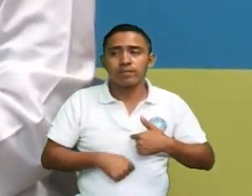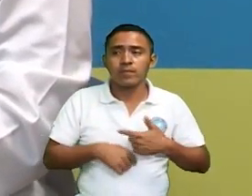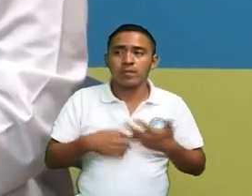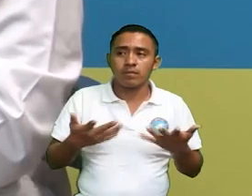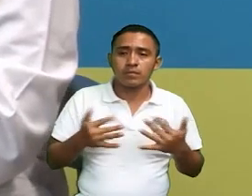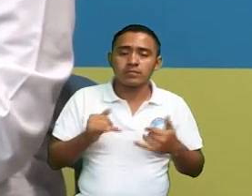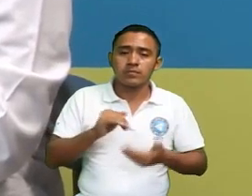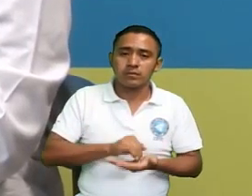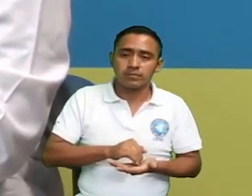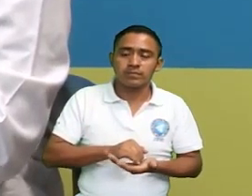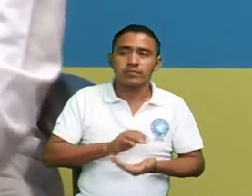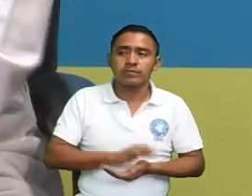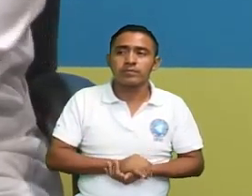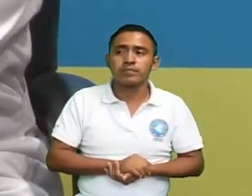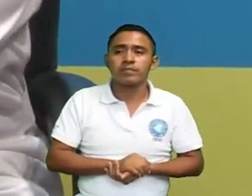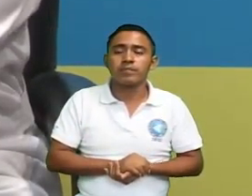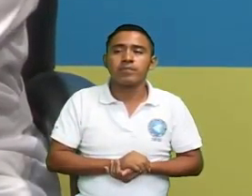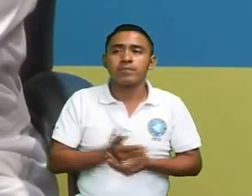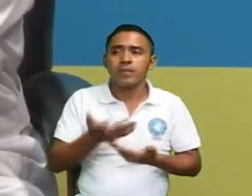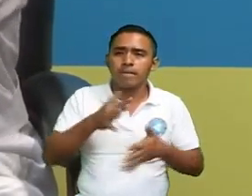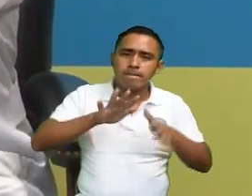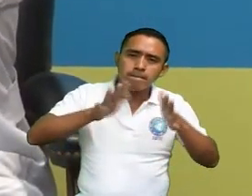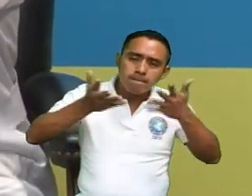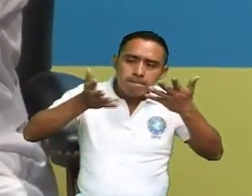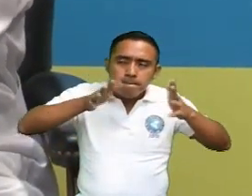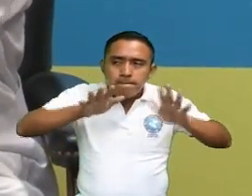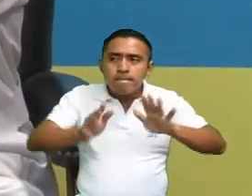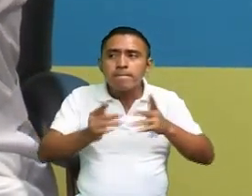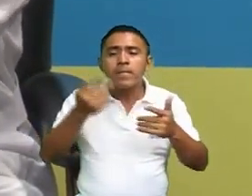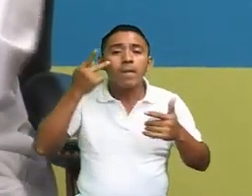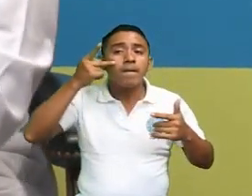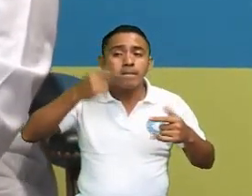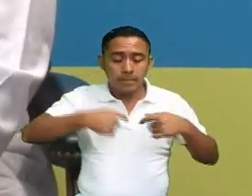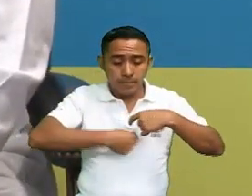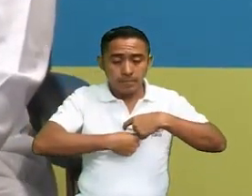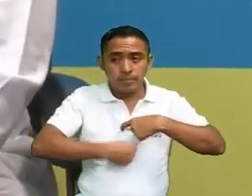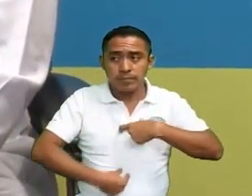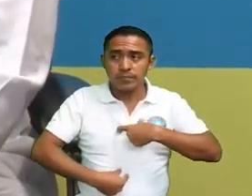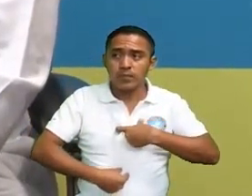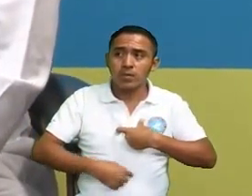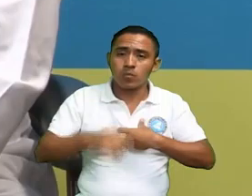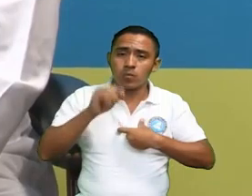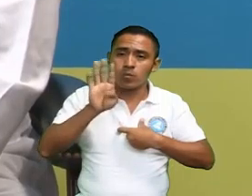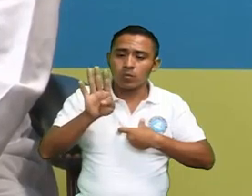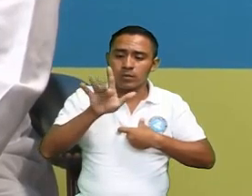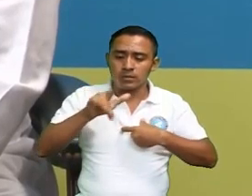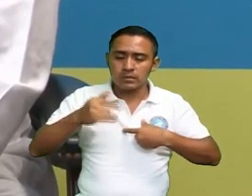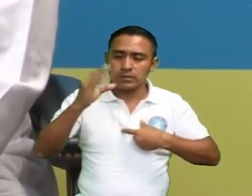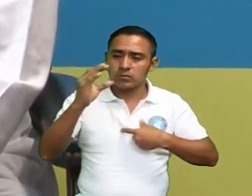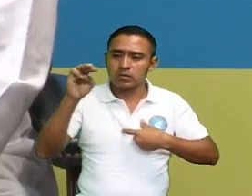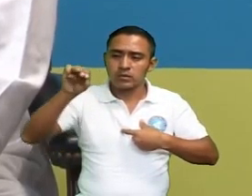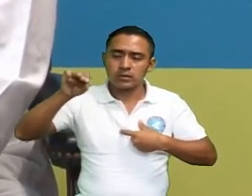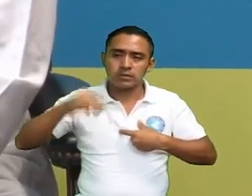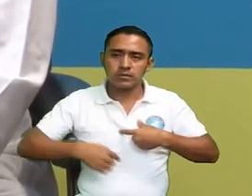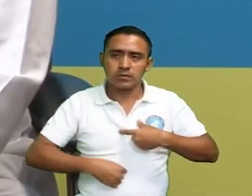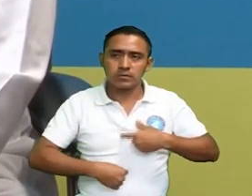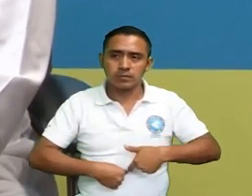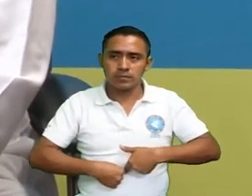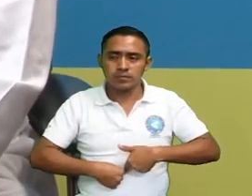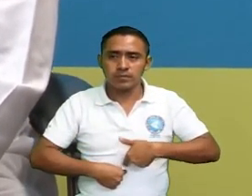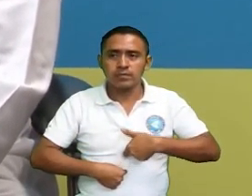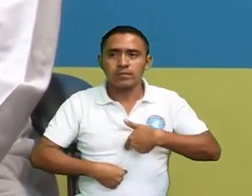boca, ¿ya? Entonces, aquí más o menos hay, como ustedes podrán ver, unos 45 centímetros más o menos. ¿De distancia?